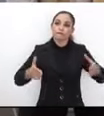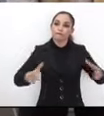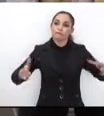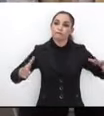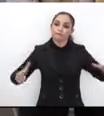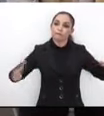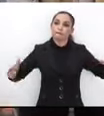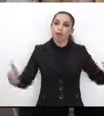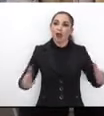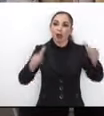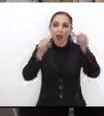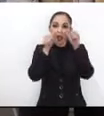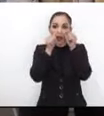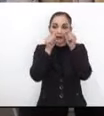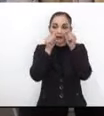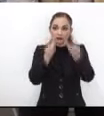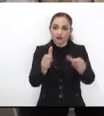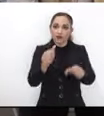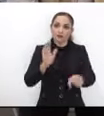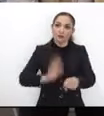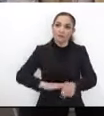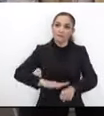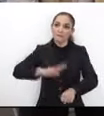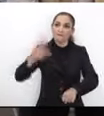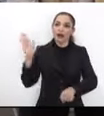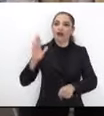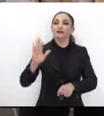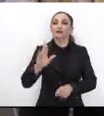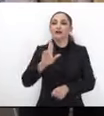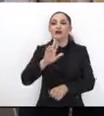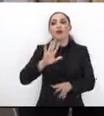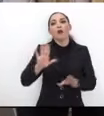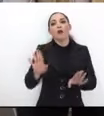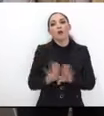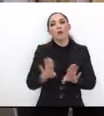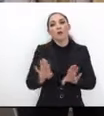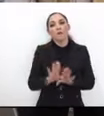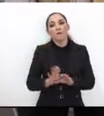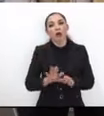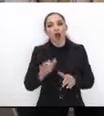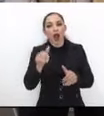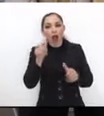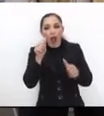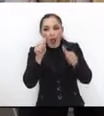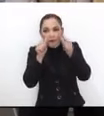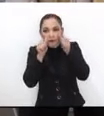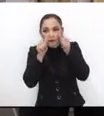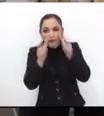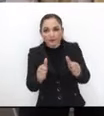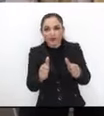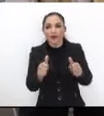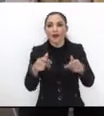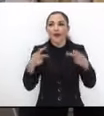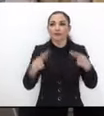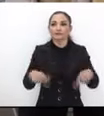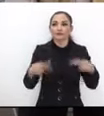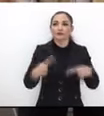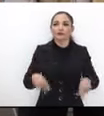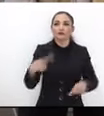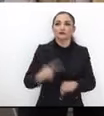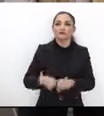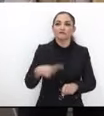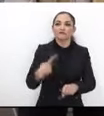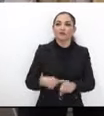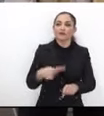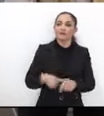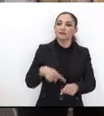oferta, nuestra respuesta precisamente para tener aquí los